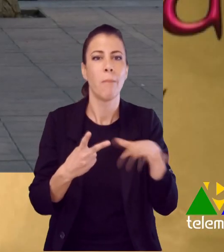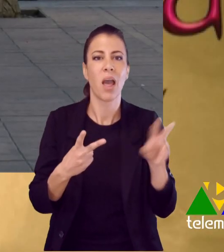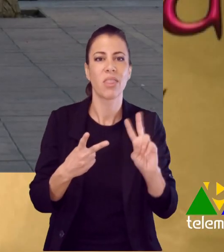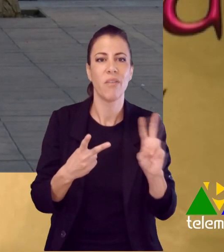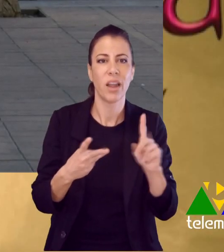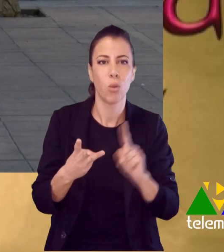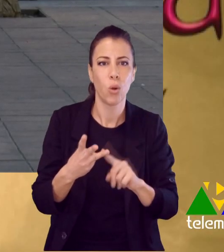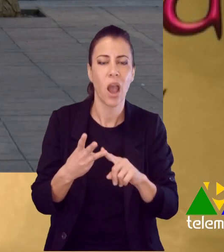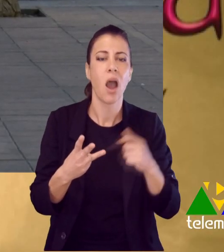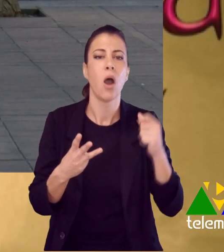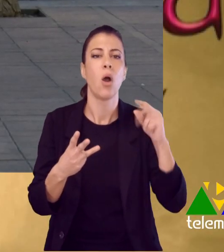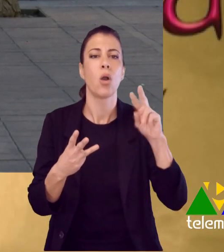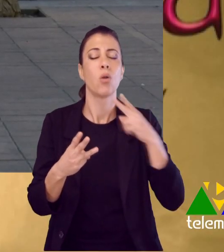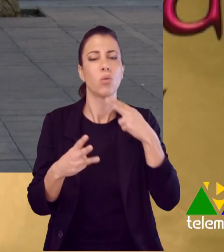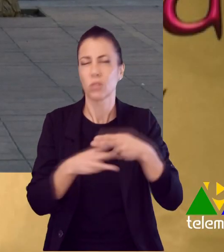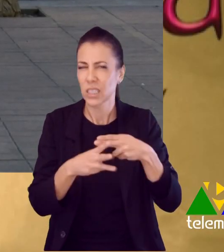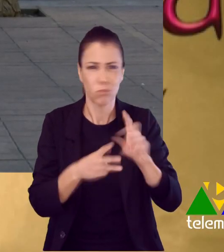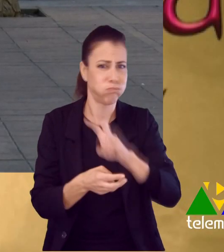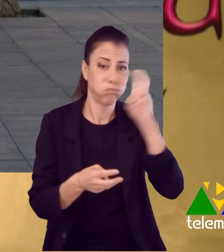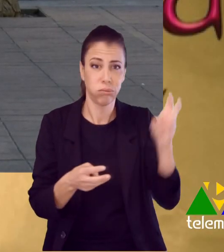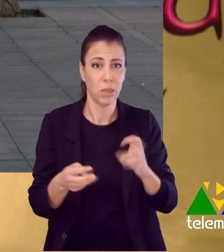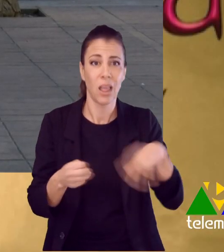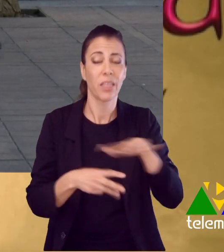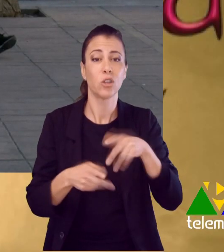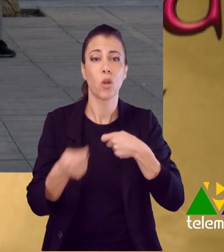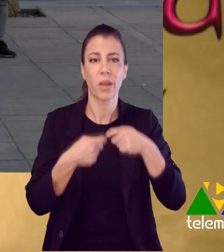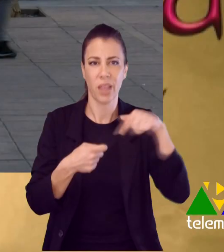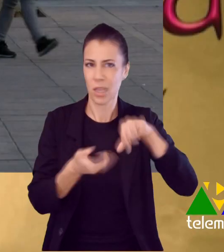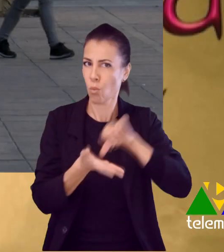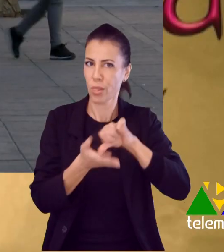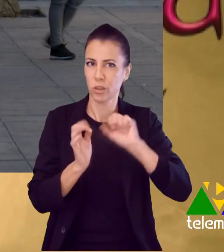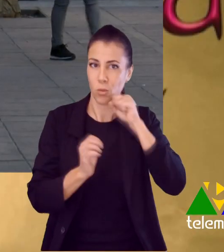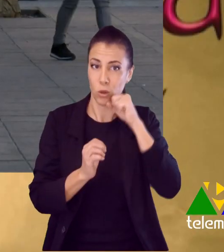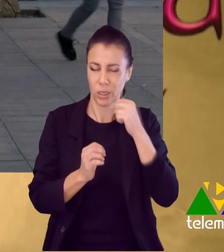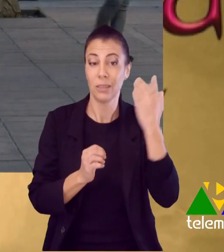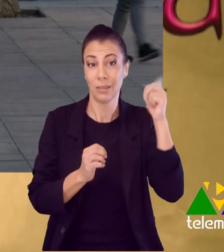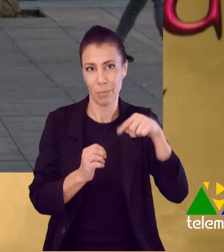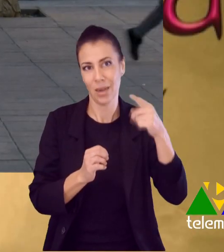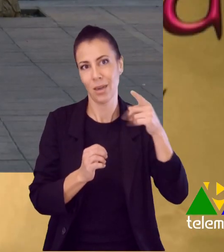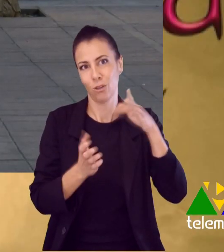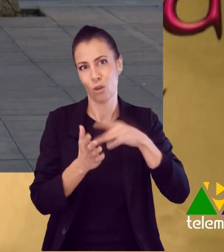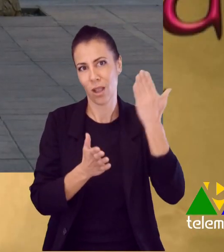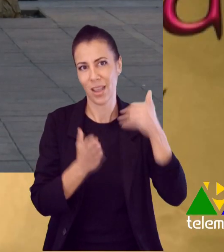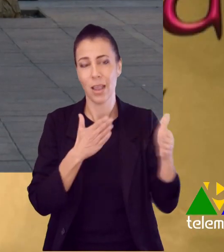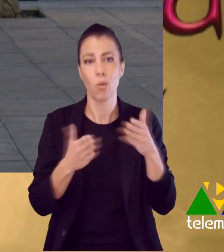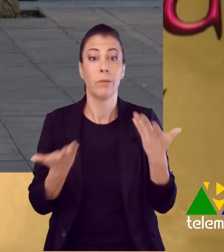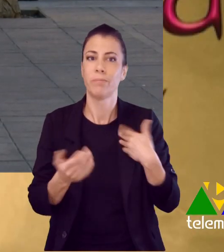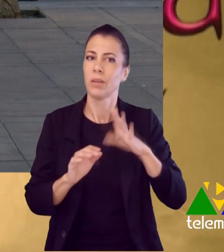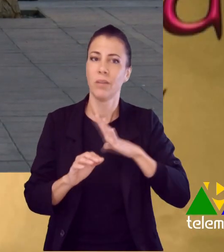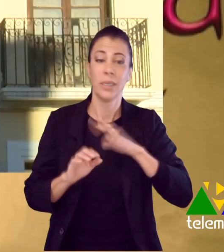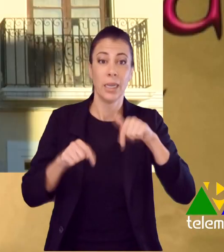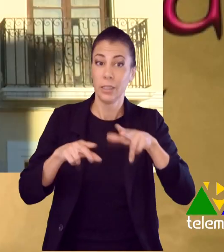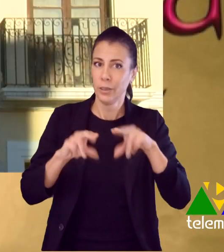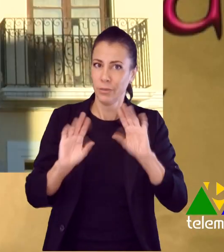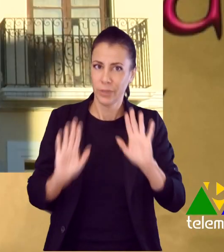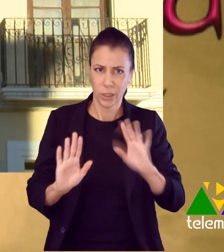la Cuchilleros, son calles muy comerciales, el centro comercial de Motril de aquella época. Bueno, pues aquí lo vamos a dejar, pero no se